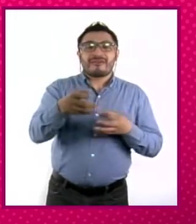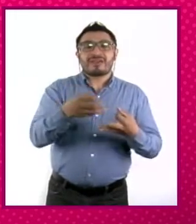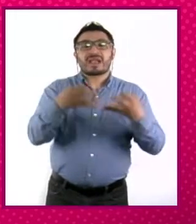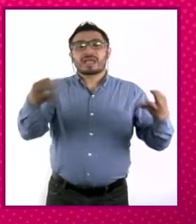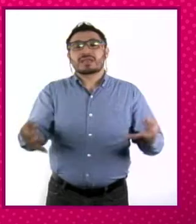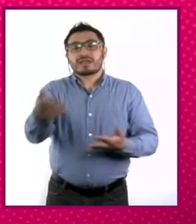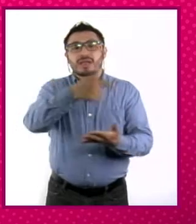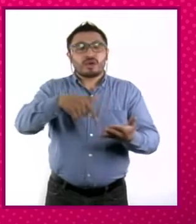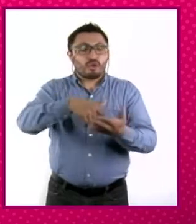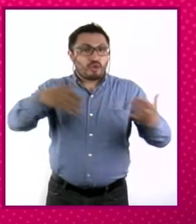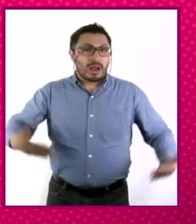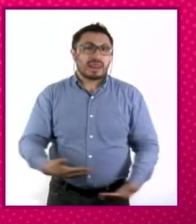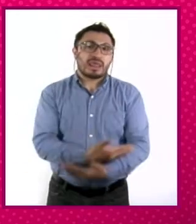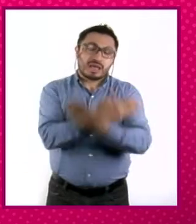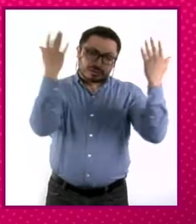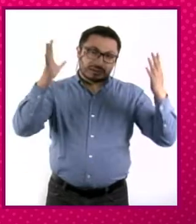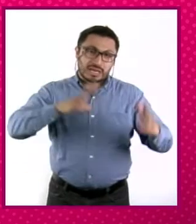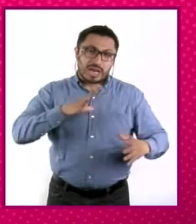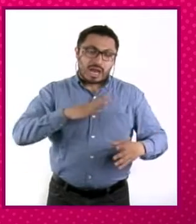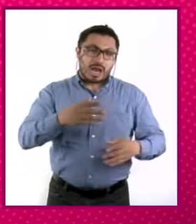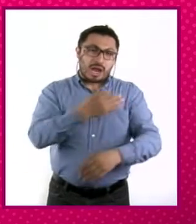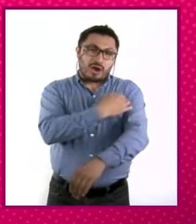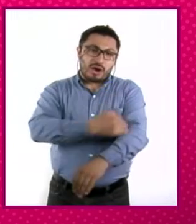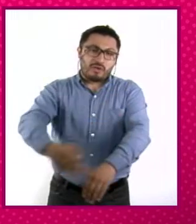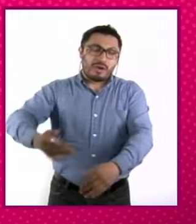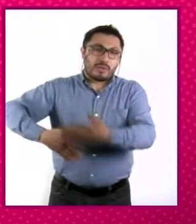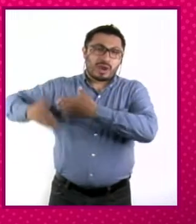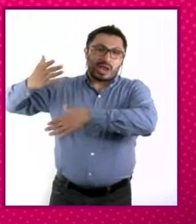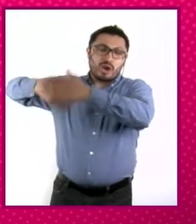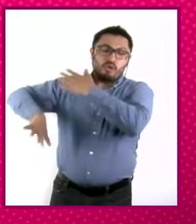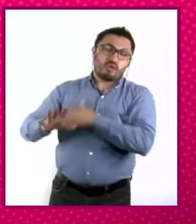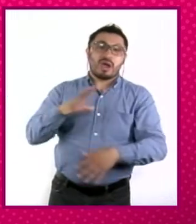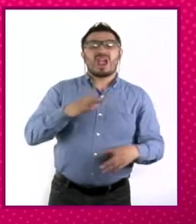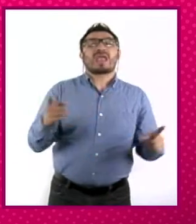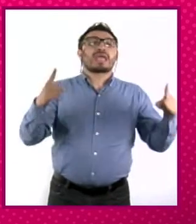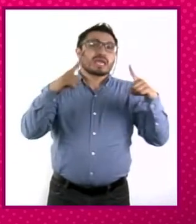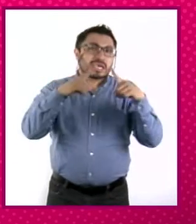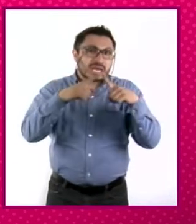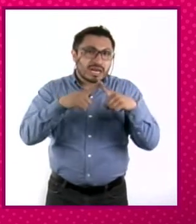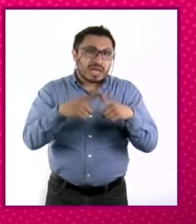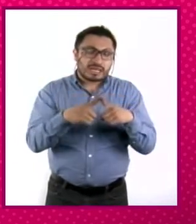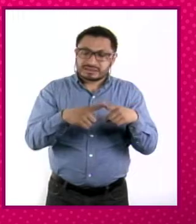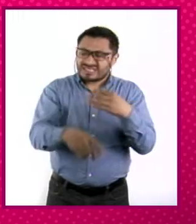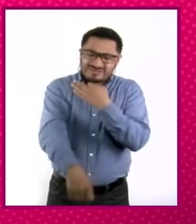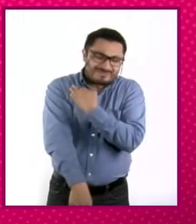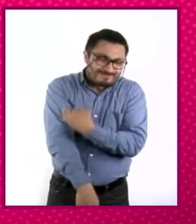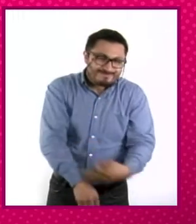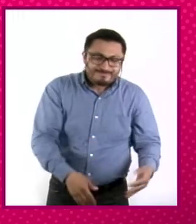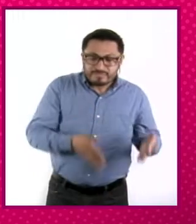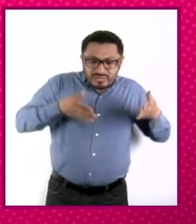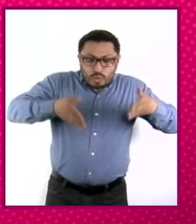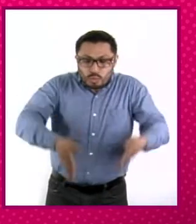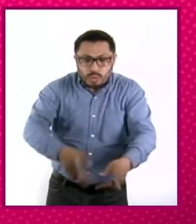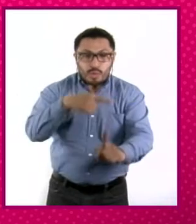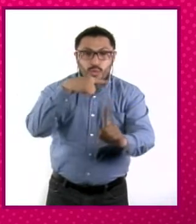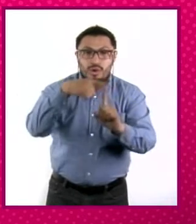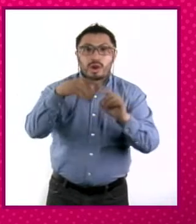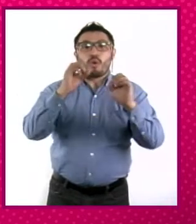hubo luchas entre las diferentes etnias indígenas. Y luego también hubo momentos